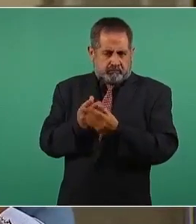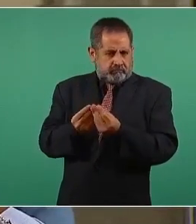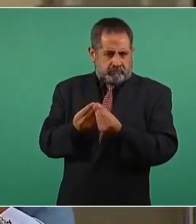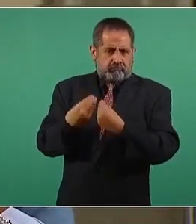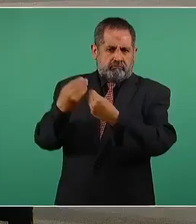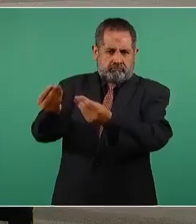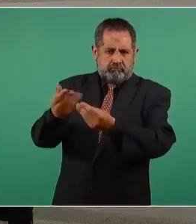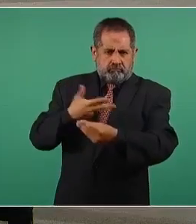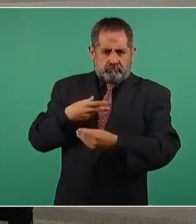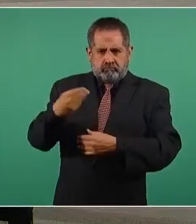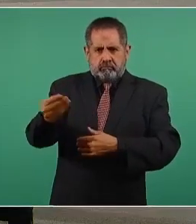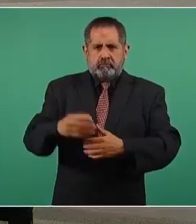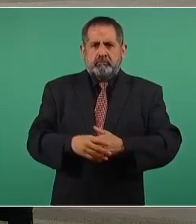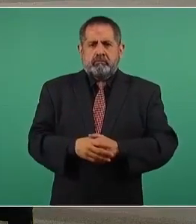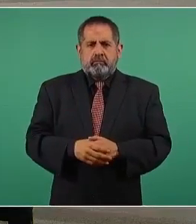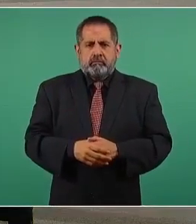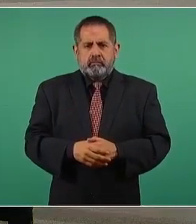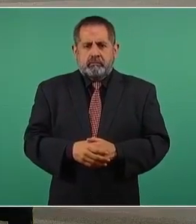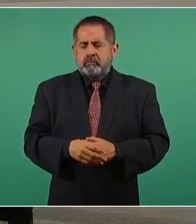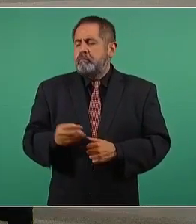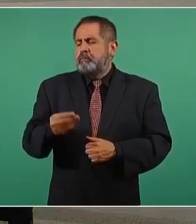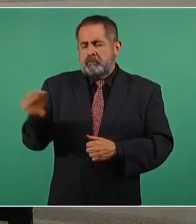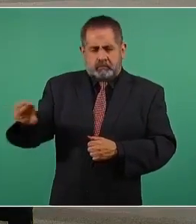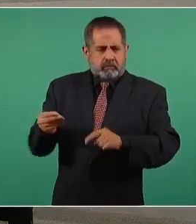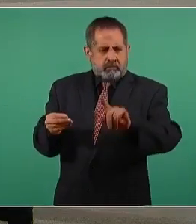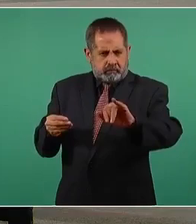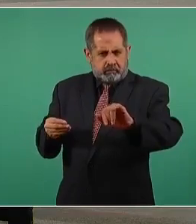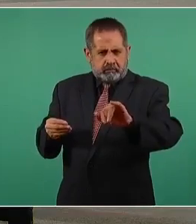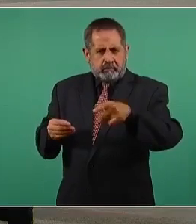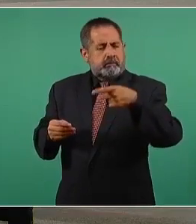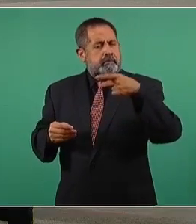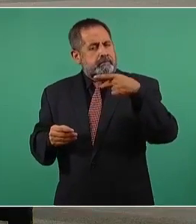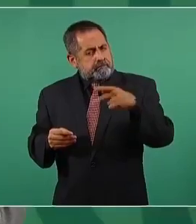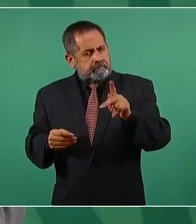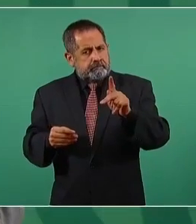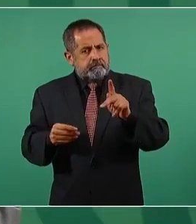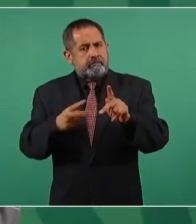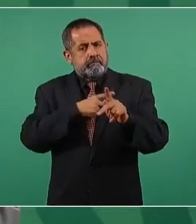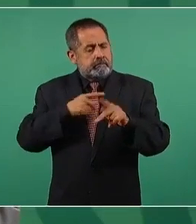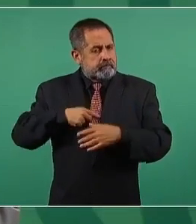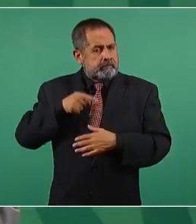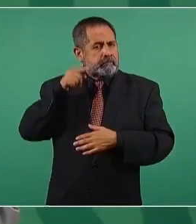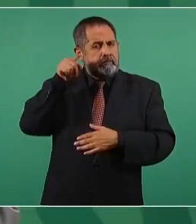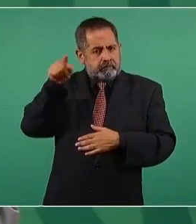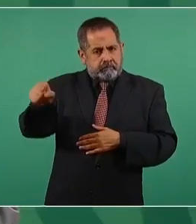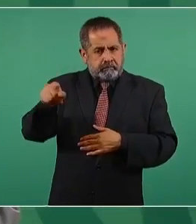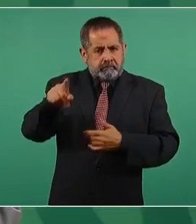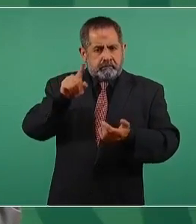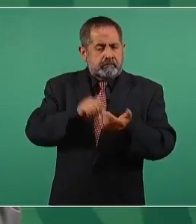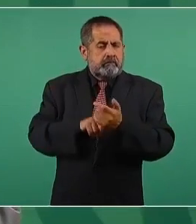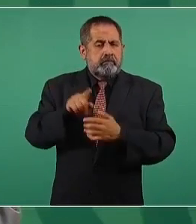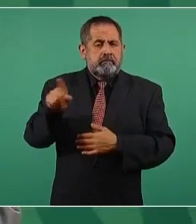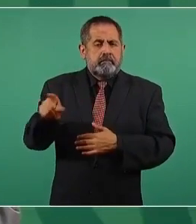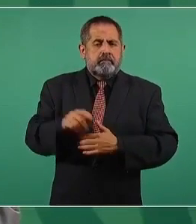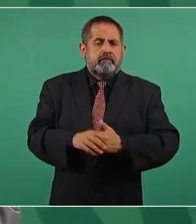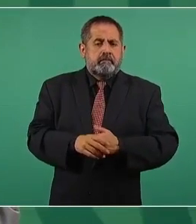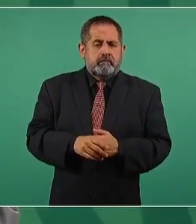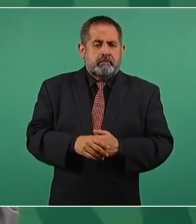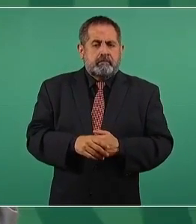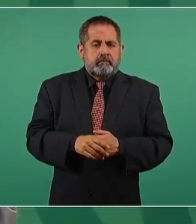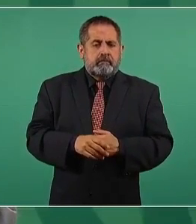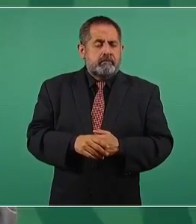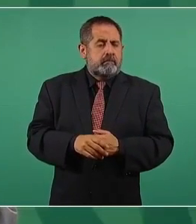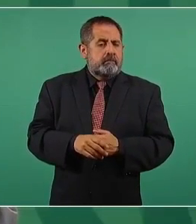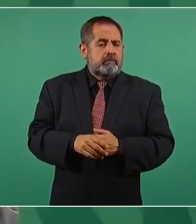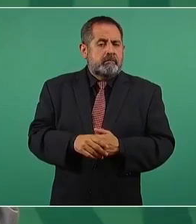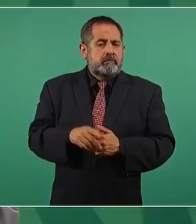ustedes la tengan. Gracias, presidente. Bueno, que se entregue, pero básicamente tiene que ser en la